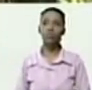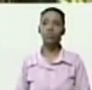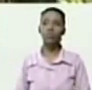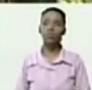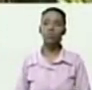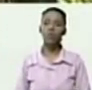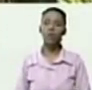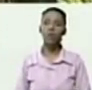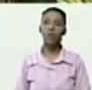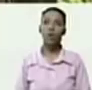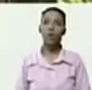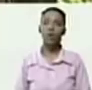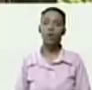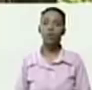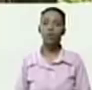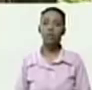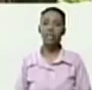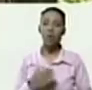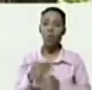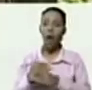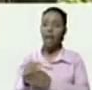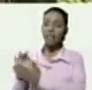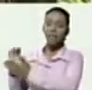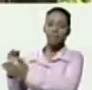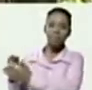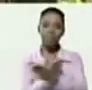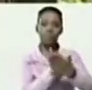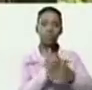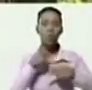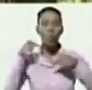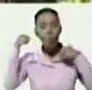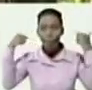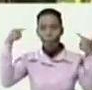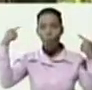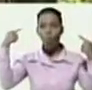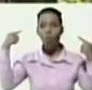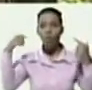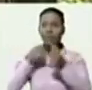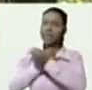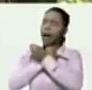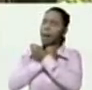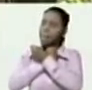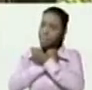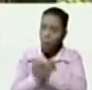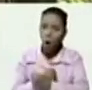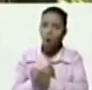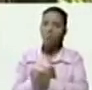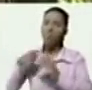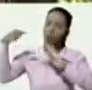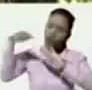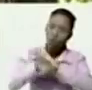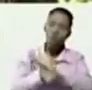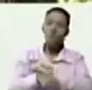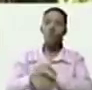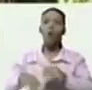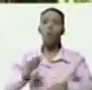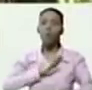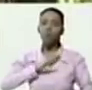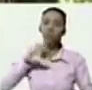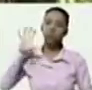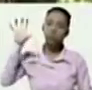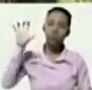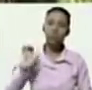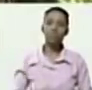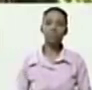en un arrebato de locura, de amor loco por la patria,